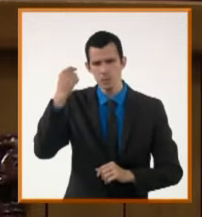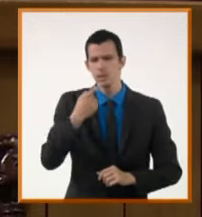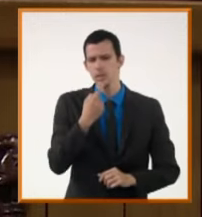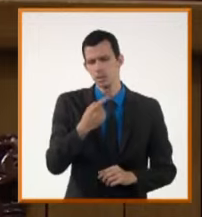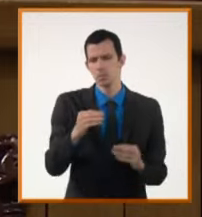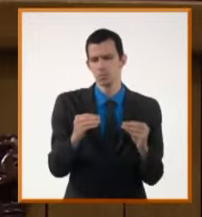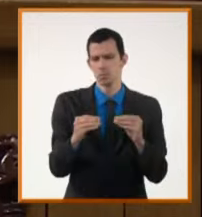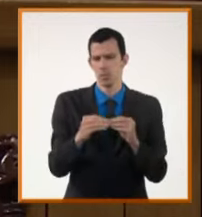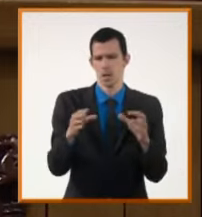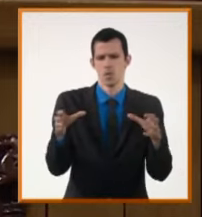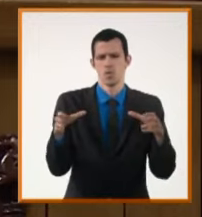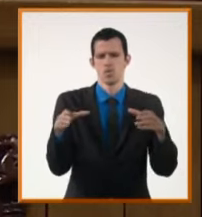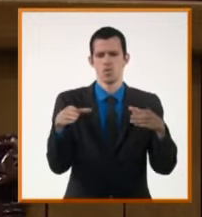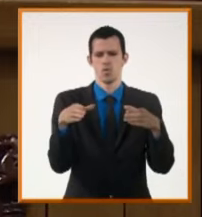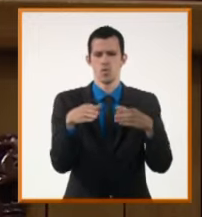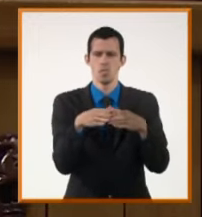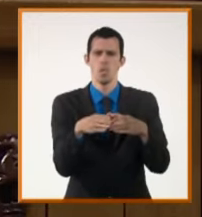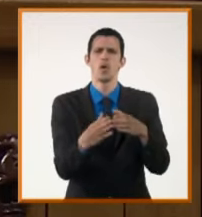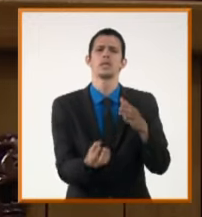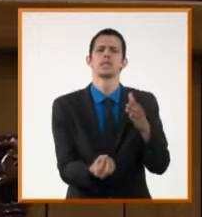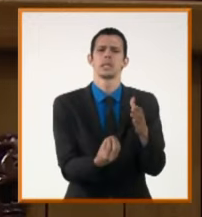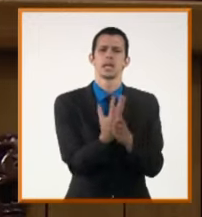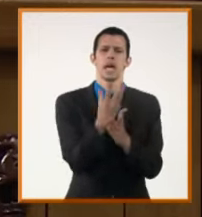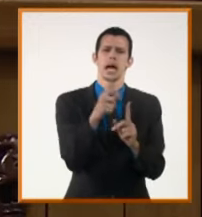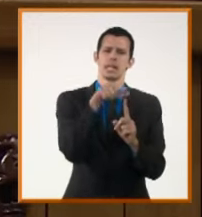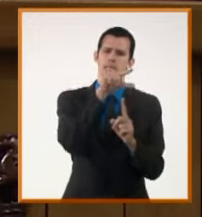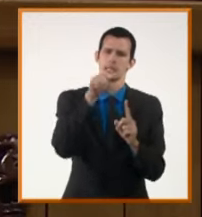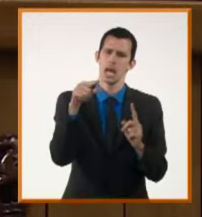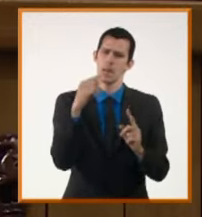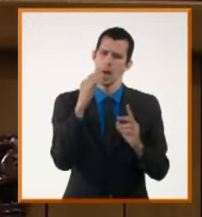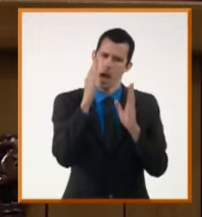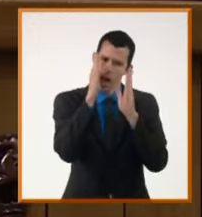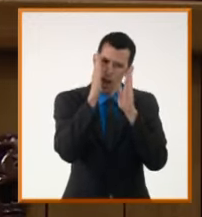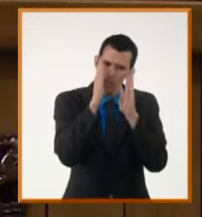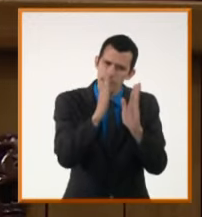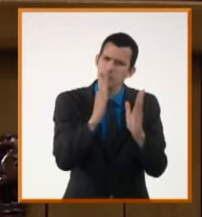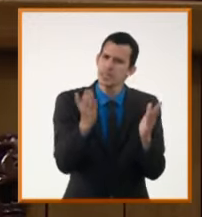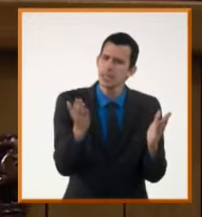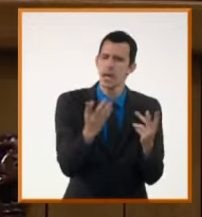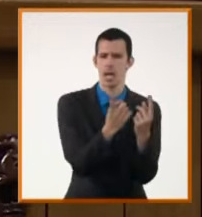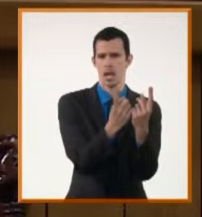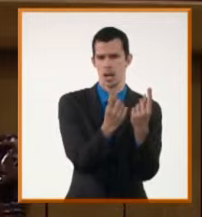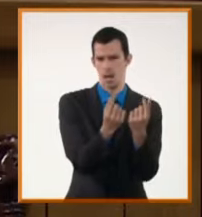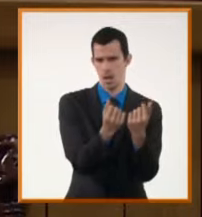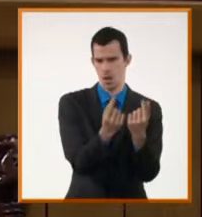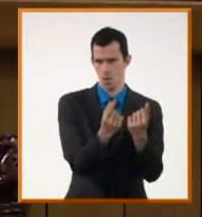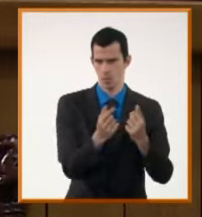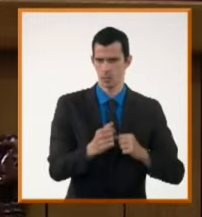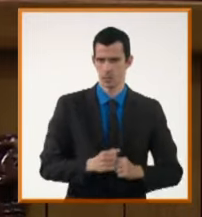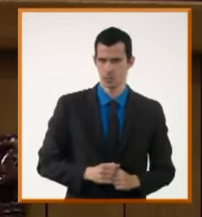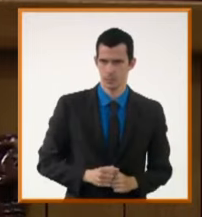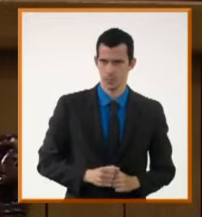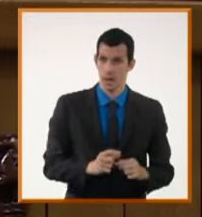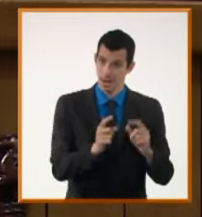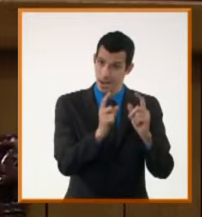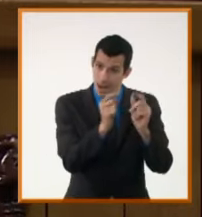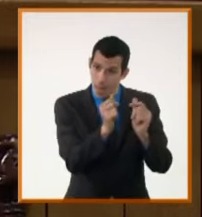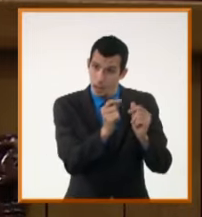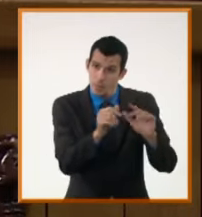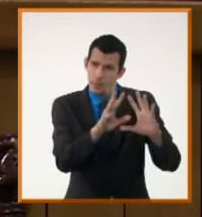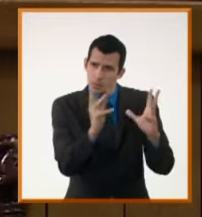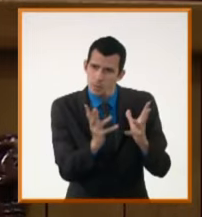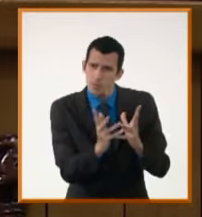que está analizando las principales decisiones económicas, de lo cual han salido estas propuestas con la participación y